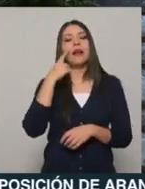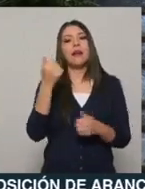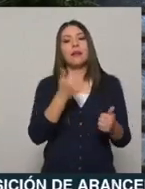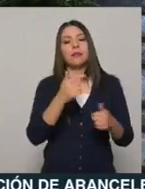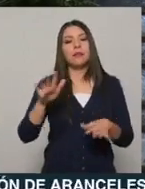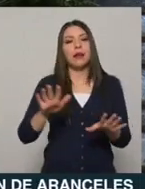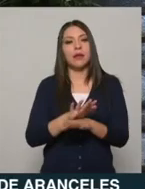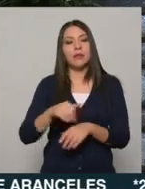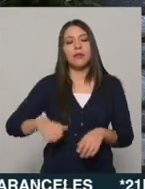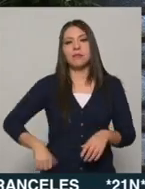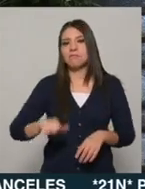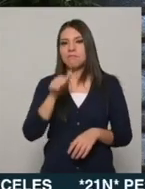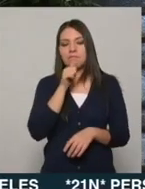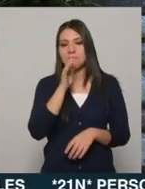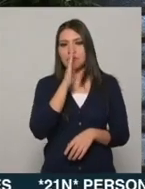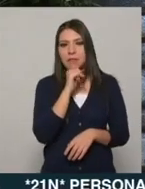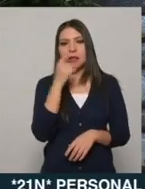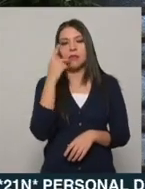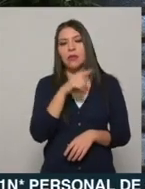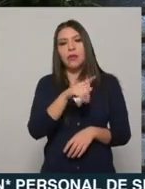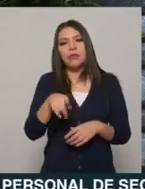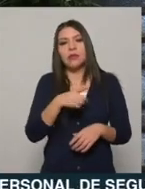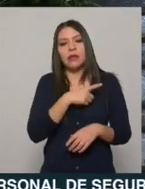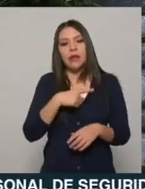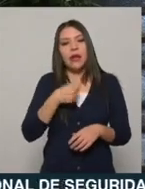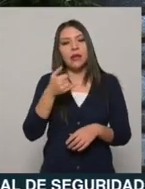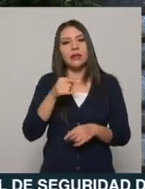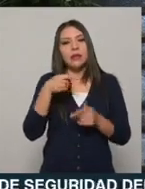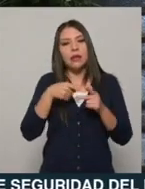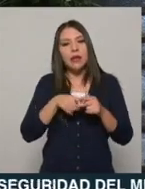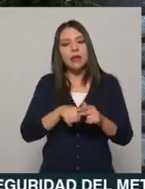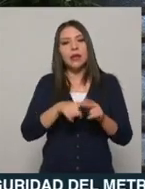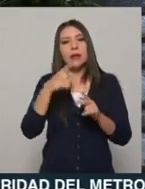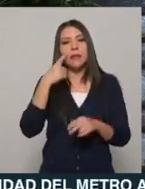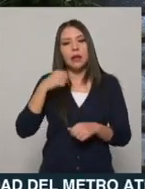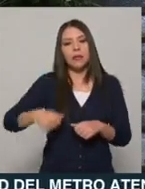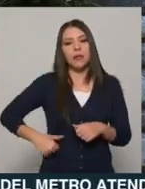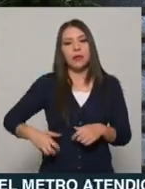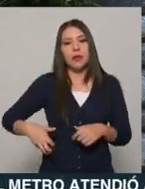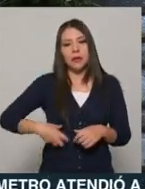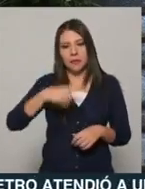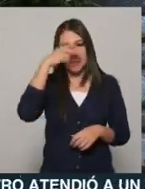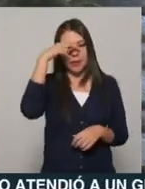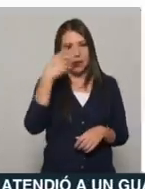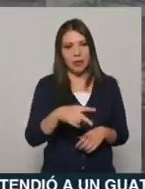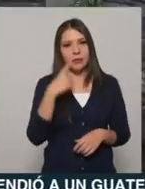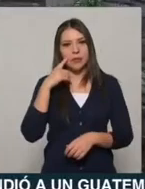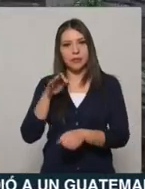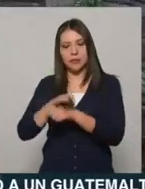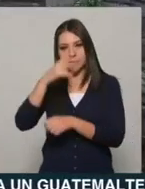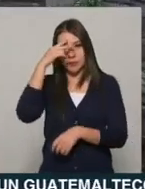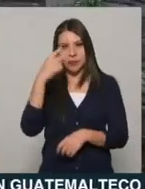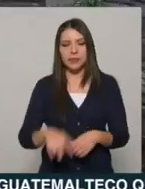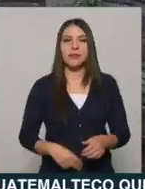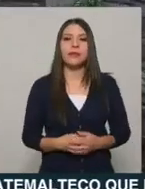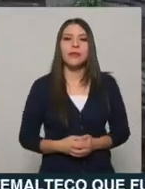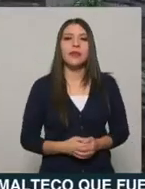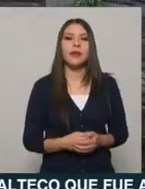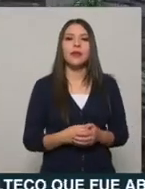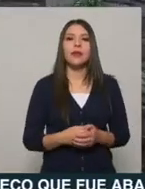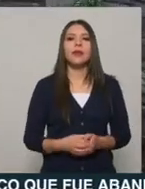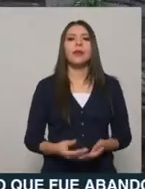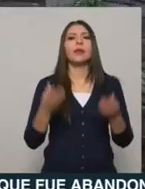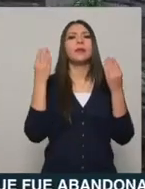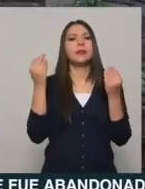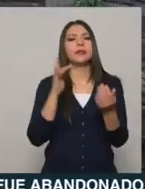estamos enfocados, todo tiene que tener un comienzo en trasplantar entre mexicanos para mexicanos. Bueno, pues queremos agradecerle mucho rápidamente en dónde la